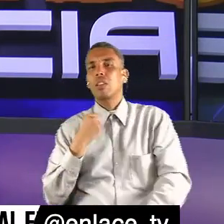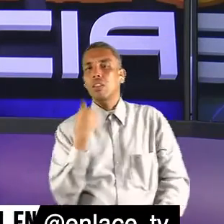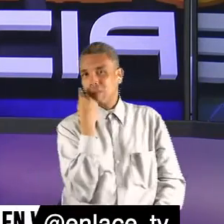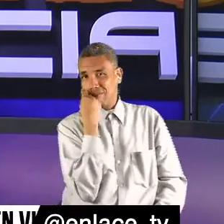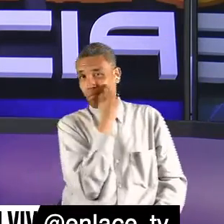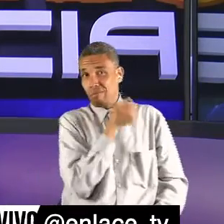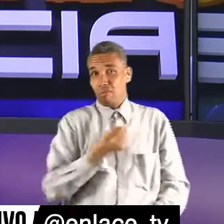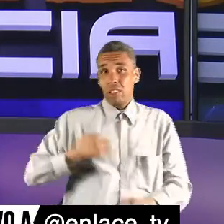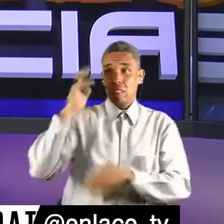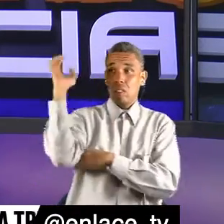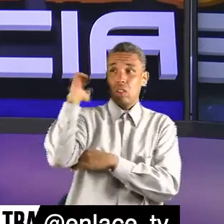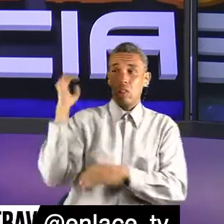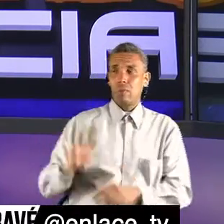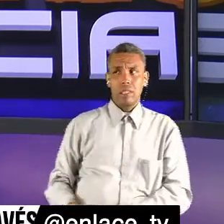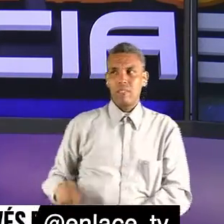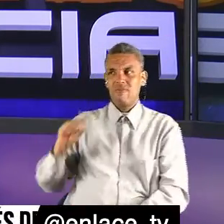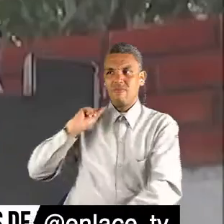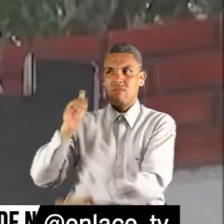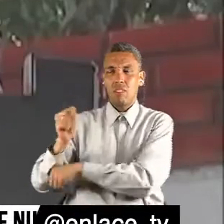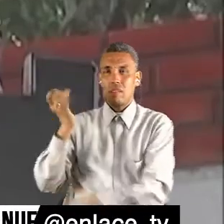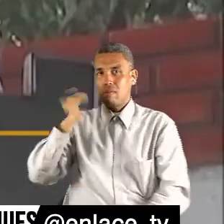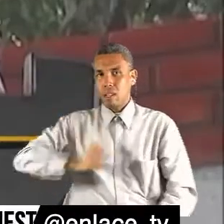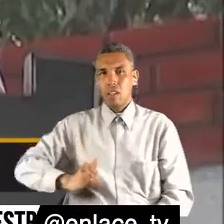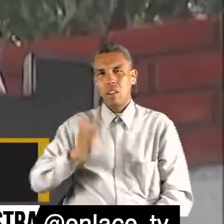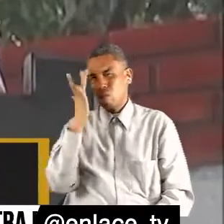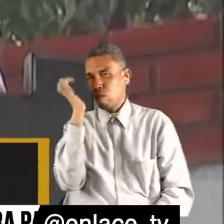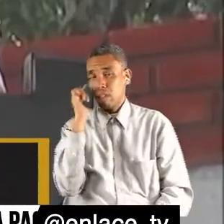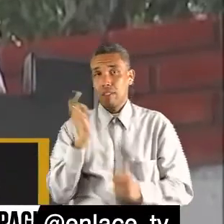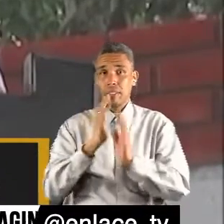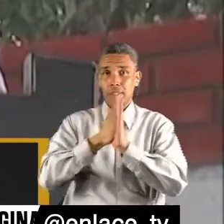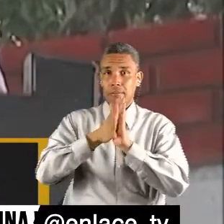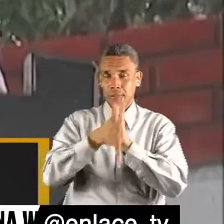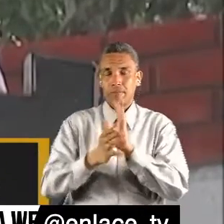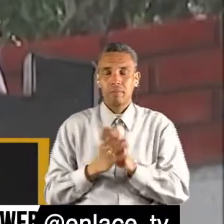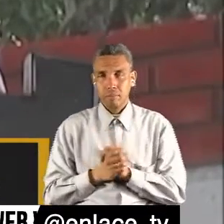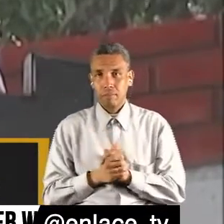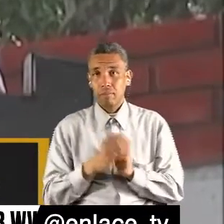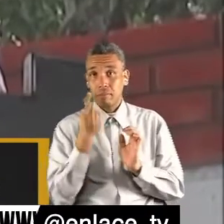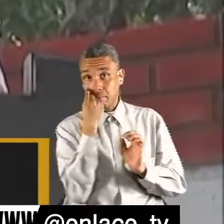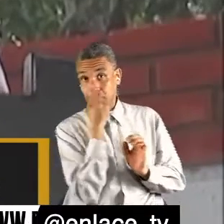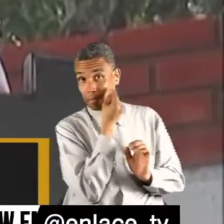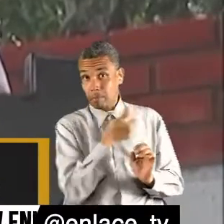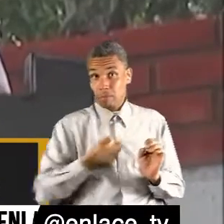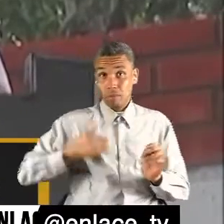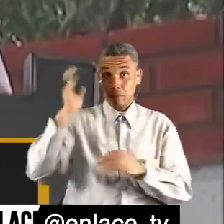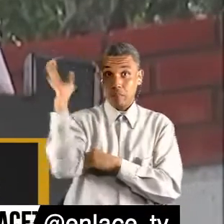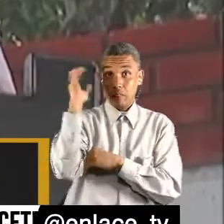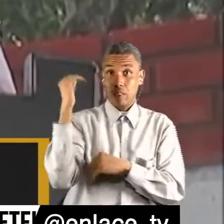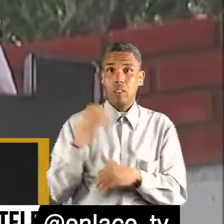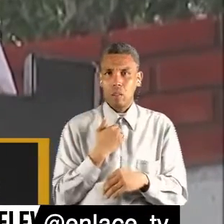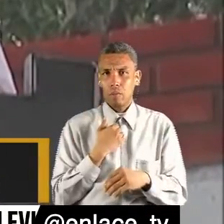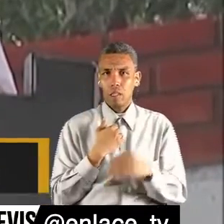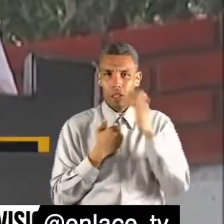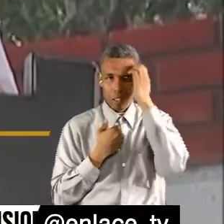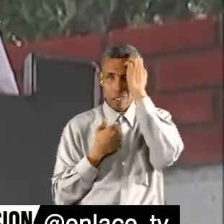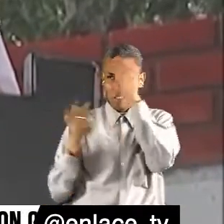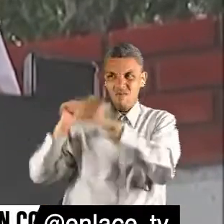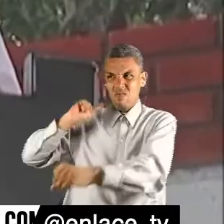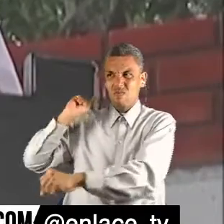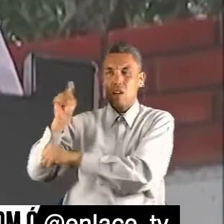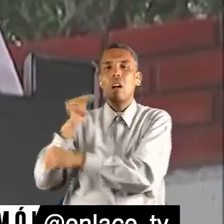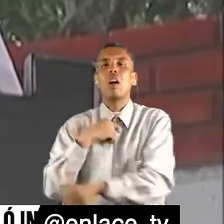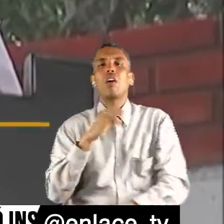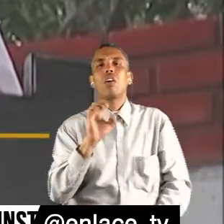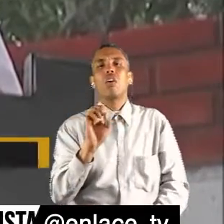de su permanencia en el cargo. Ordóñez cuestionó duramente al presidente Juan Manuel Santos en San Alberto Cesar este fin de semana, donde llegó